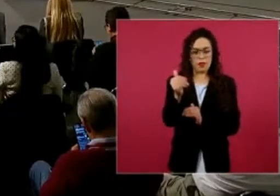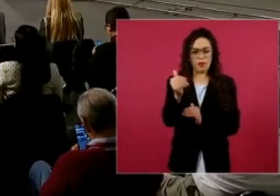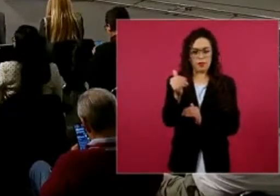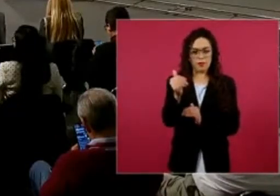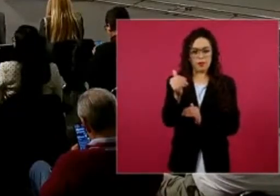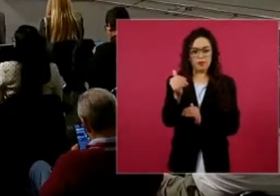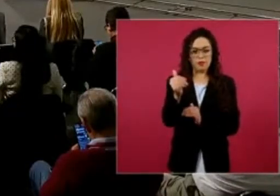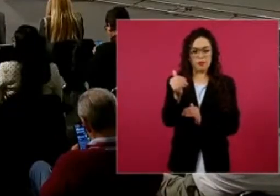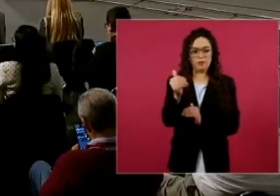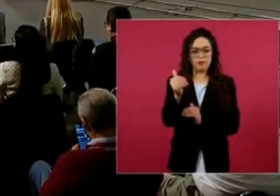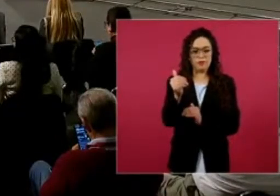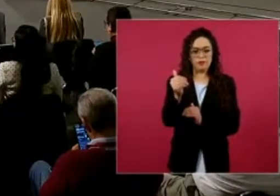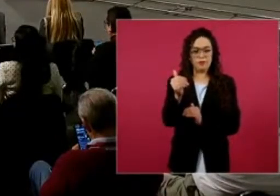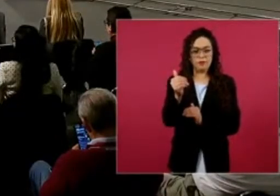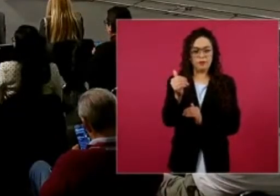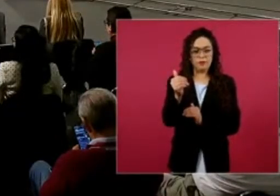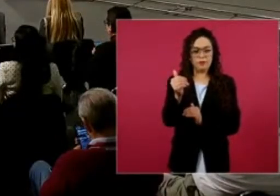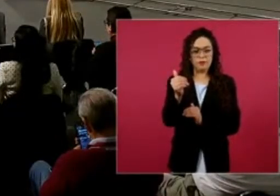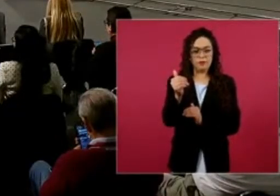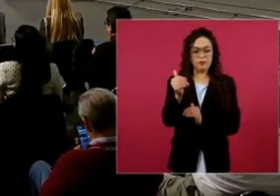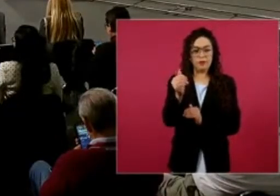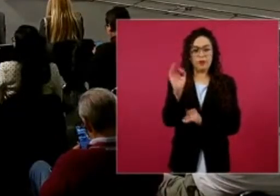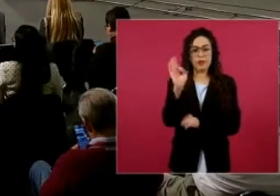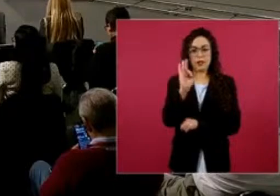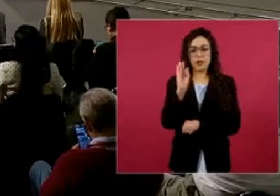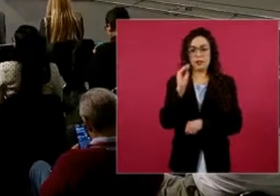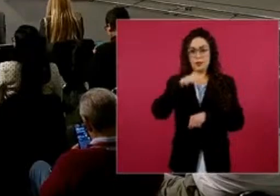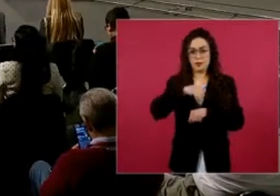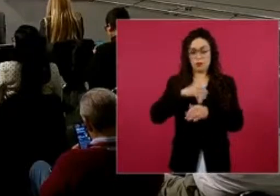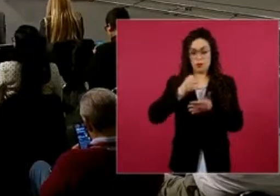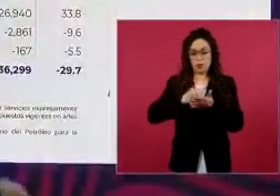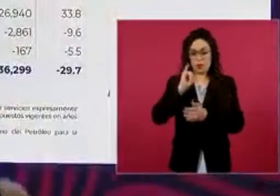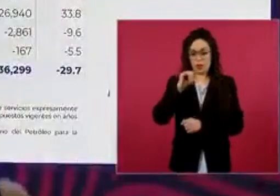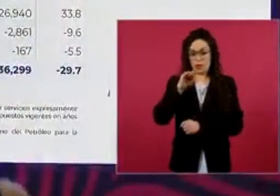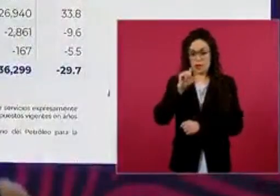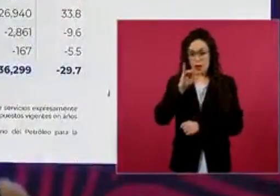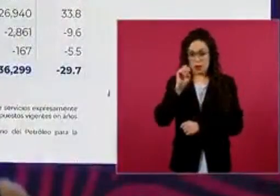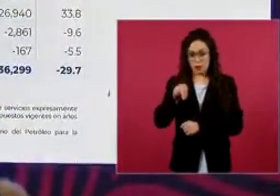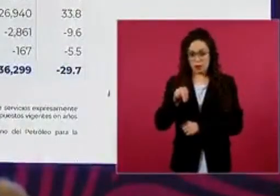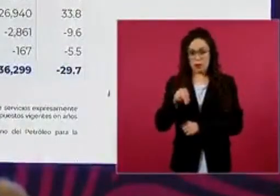Si incluyéramos inflación, sería 10%